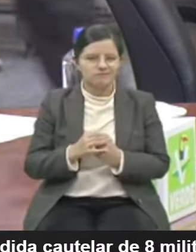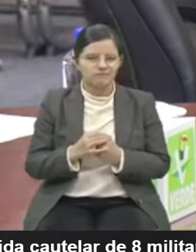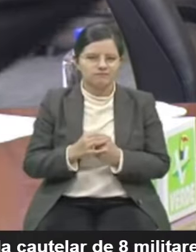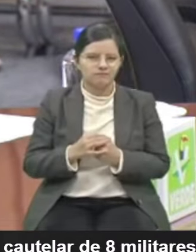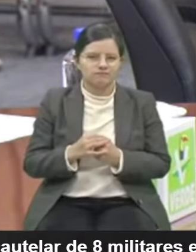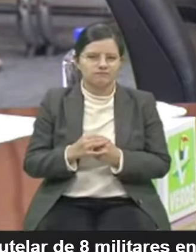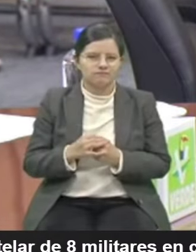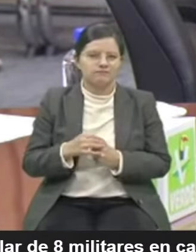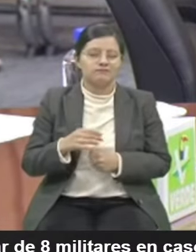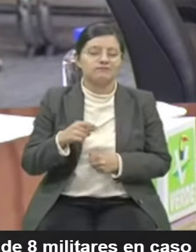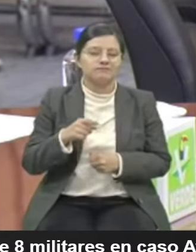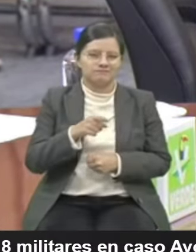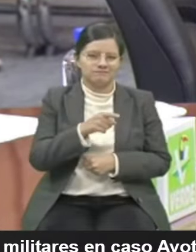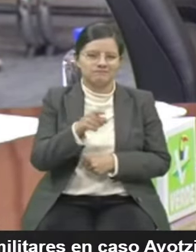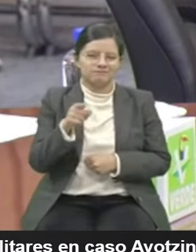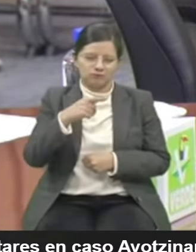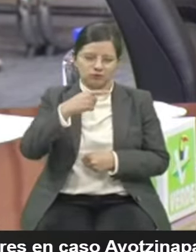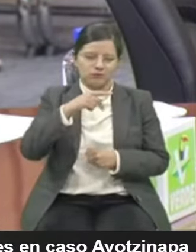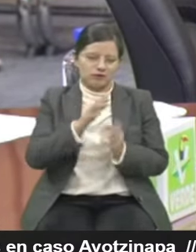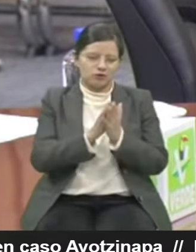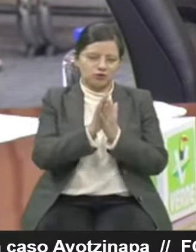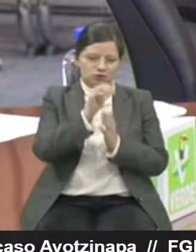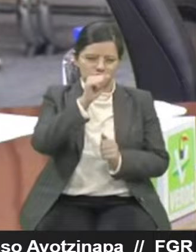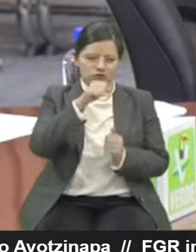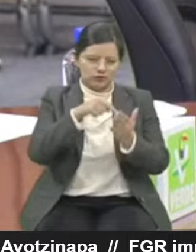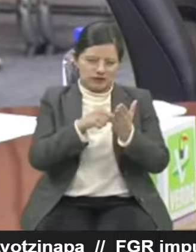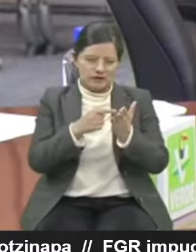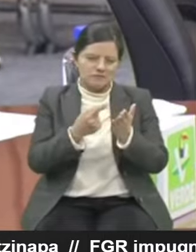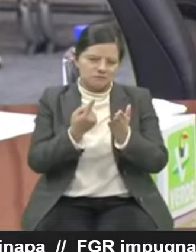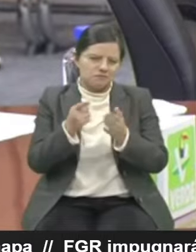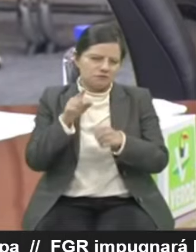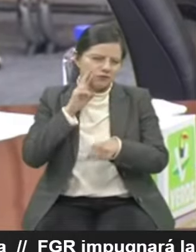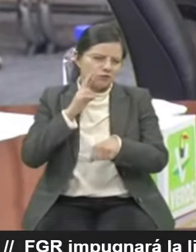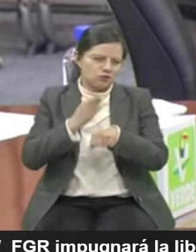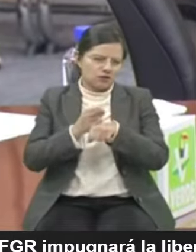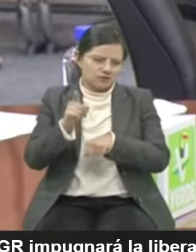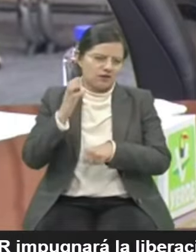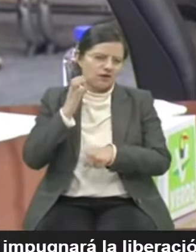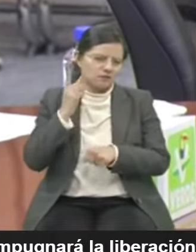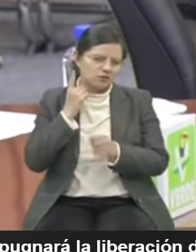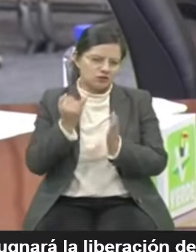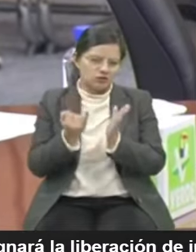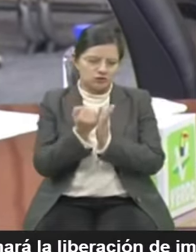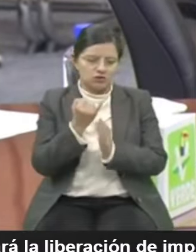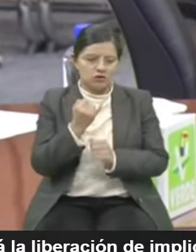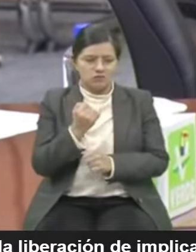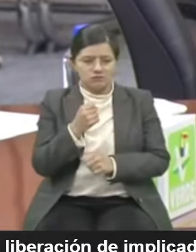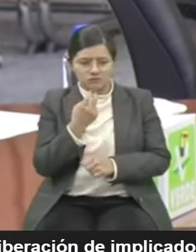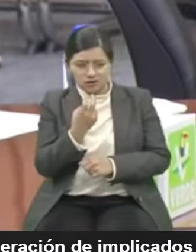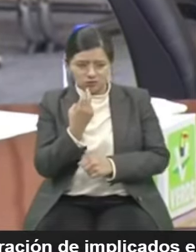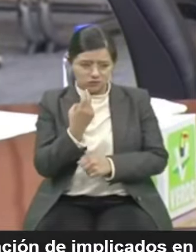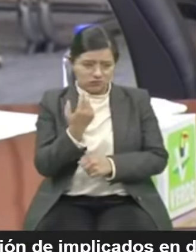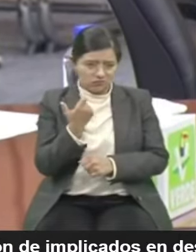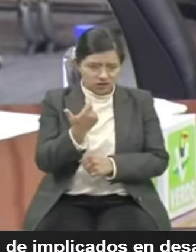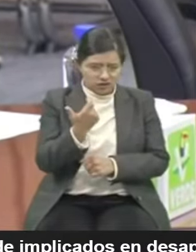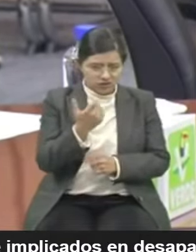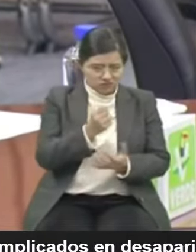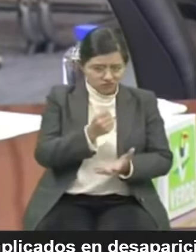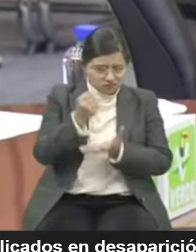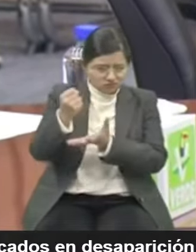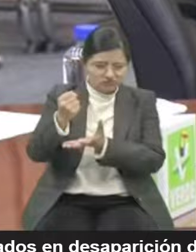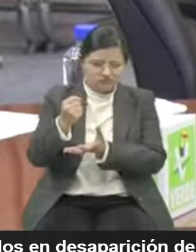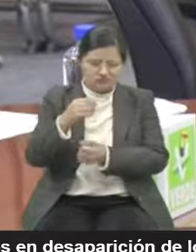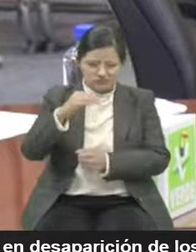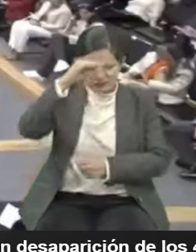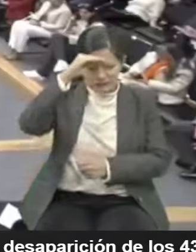ejercicio de nuestra facultad constitucional no consideramos necesario para el ejercicio de este ente Y esa sí es una atribución